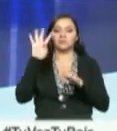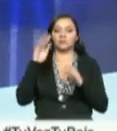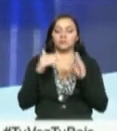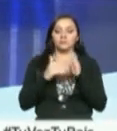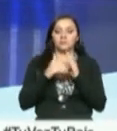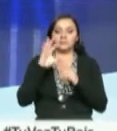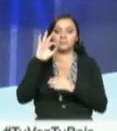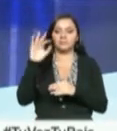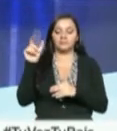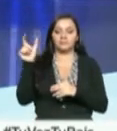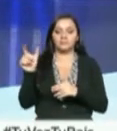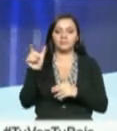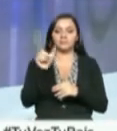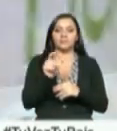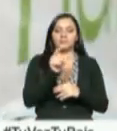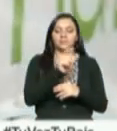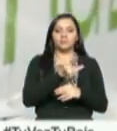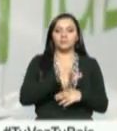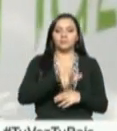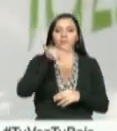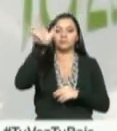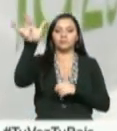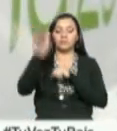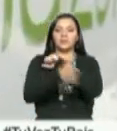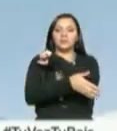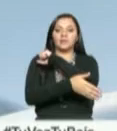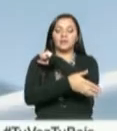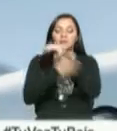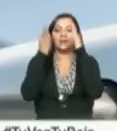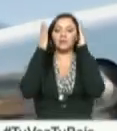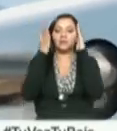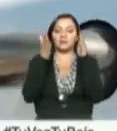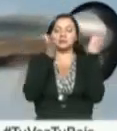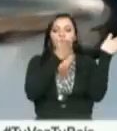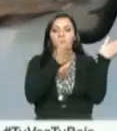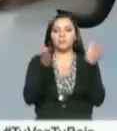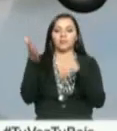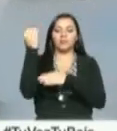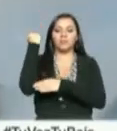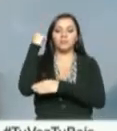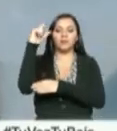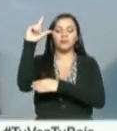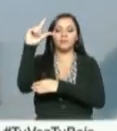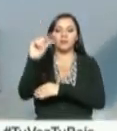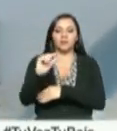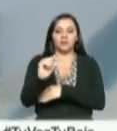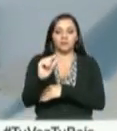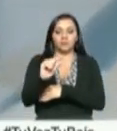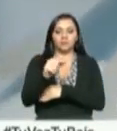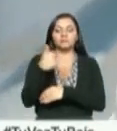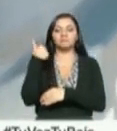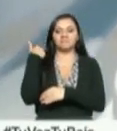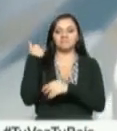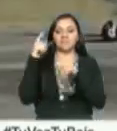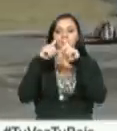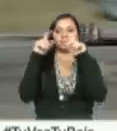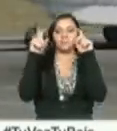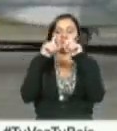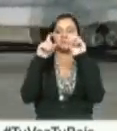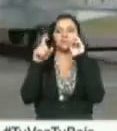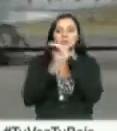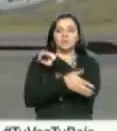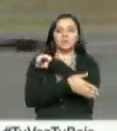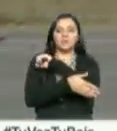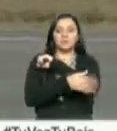han transportado con la línea aérea TAME, atendiendo al programa de viajes a bajo costo que tiene esa empresa pública desde